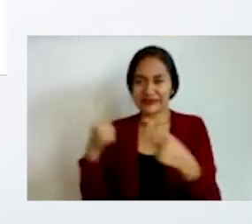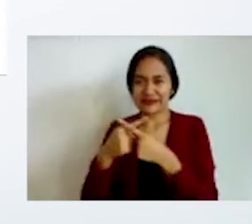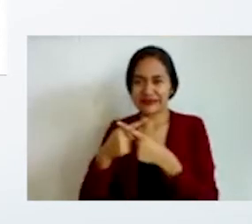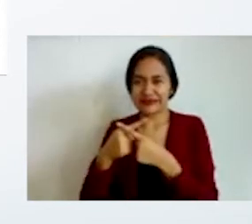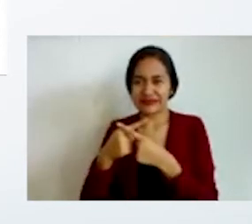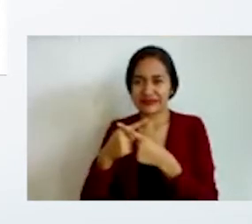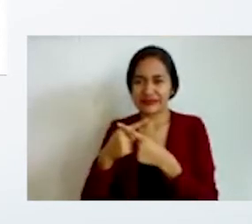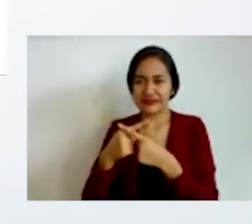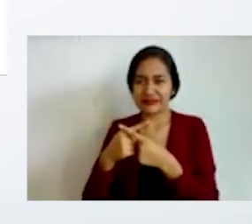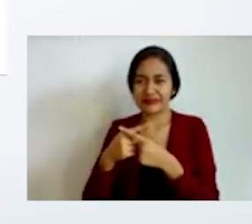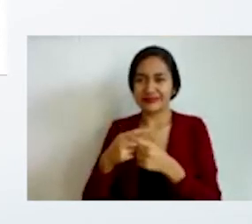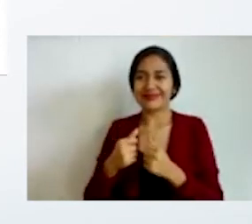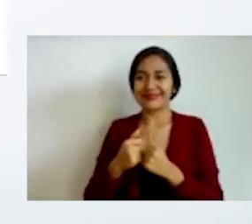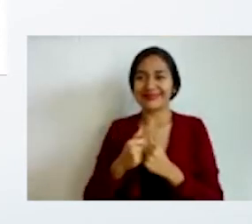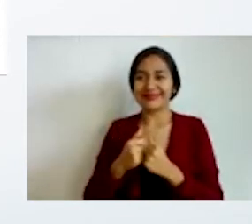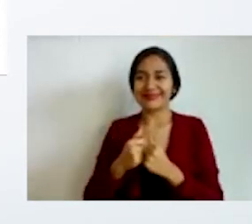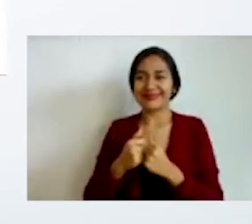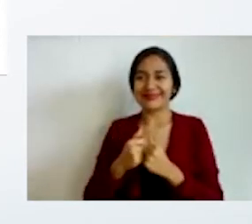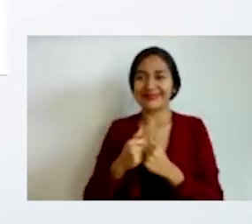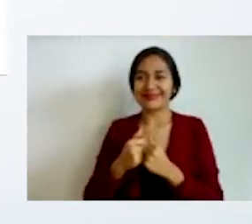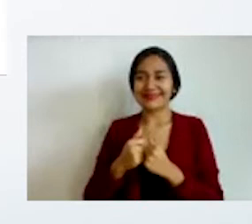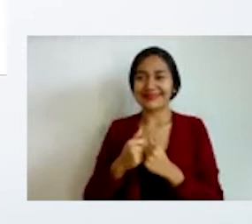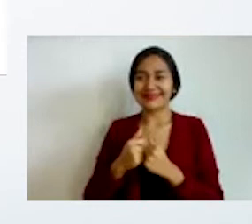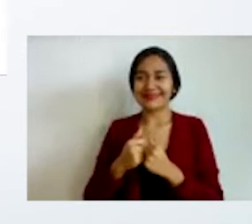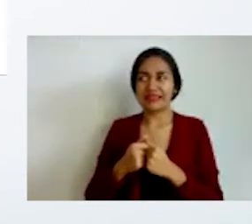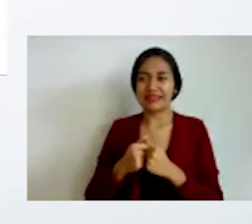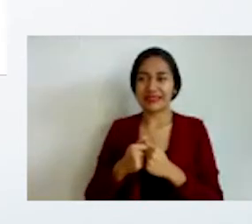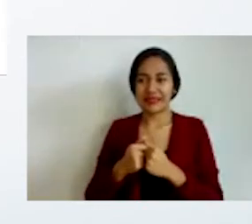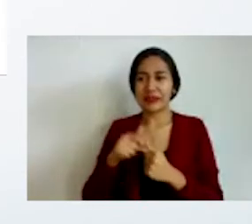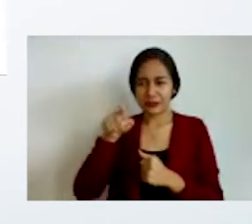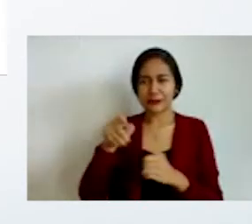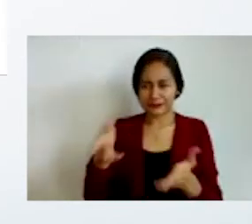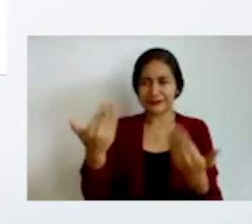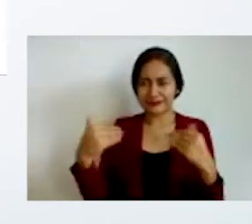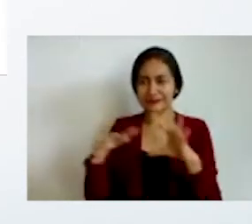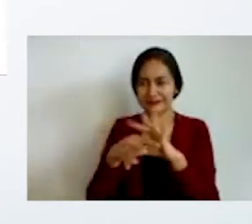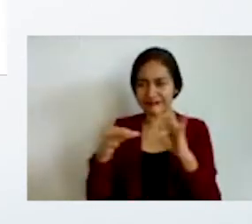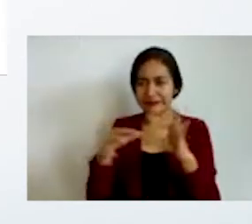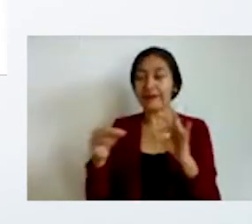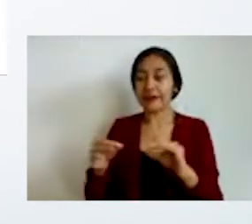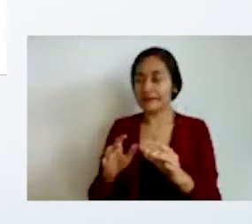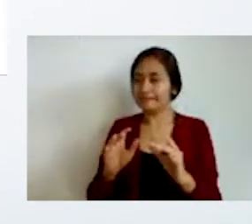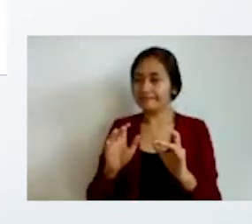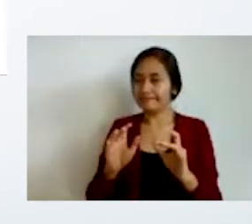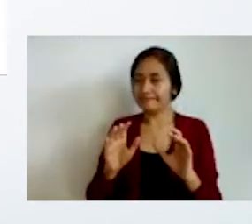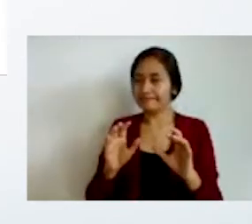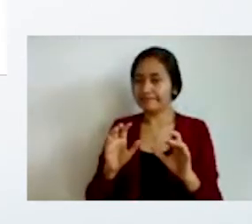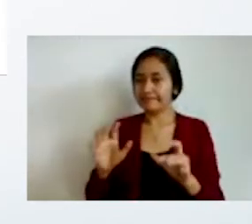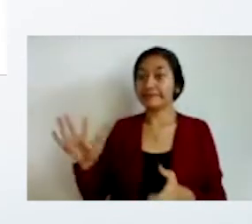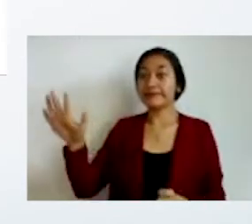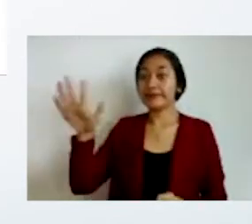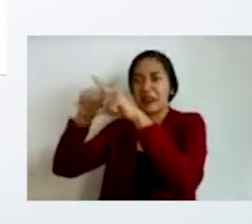No, no, es Hola, ruido que se está Angélica. metiendo, tú puedes seguir. Wuhan, la ciudad. Tal vez. Bueno,